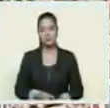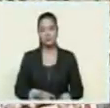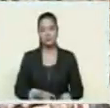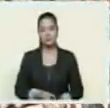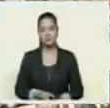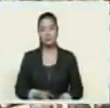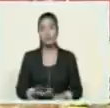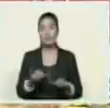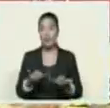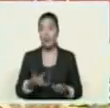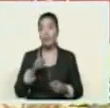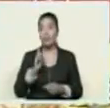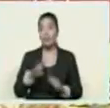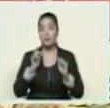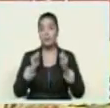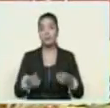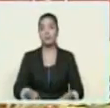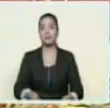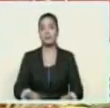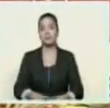y ahora interactiva